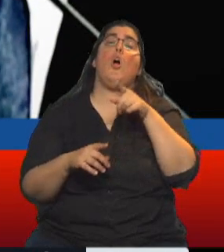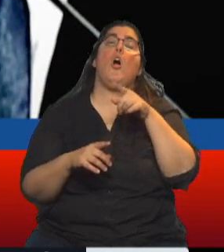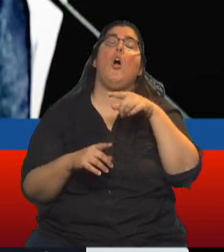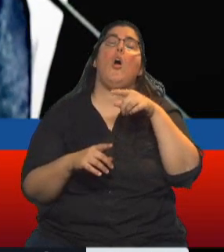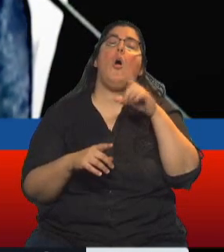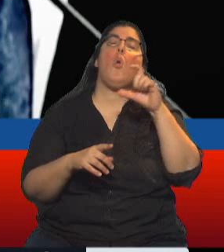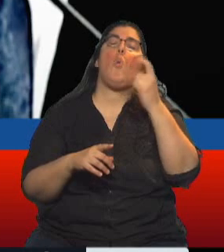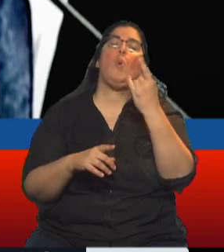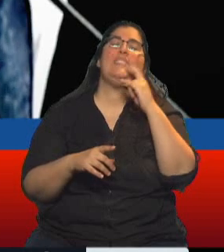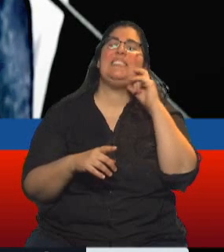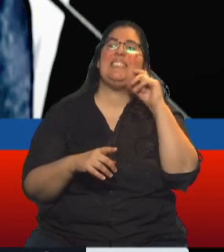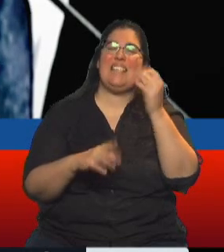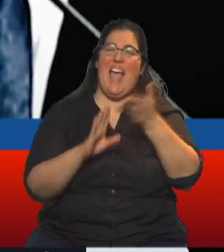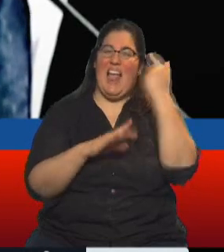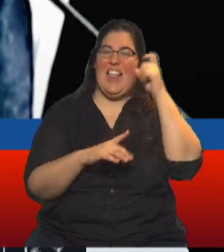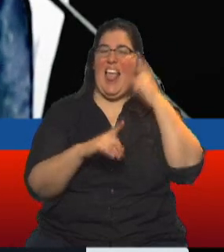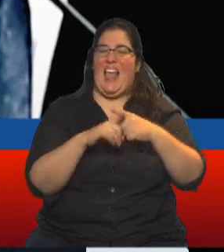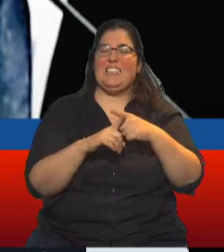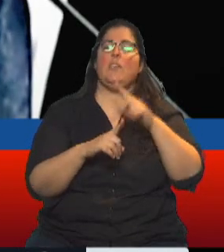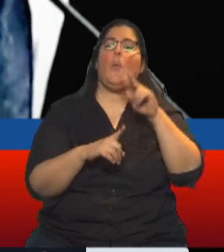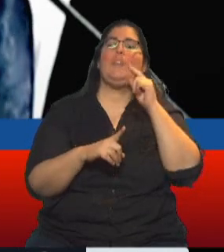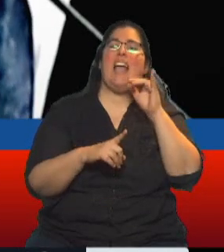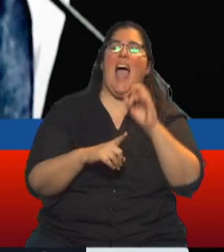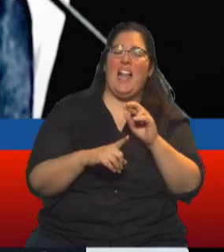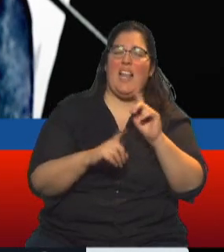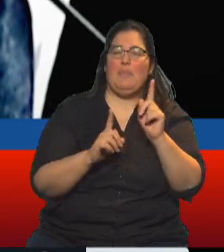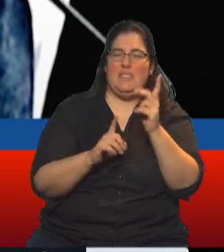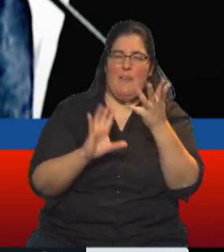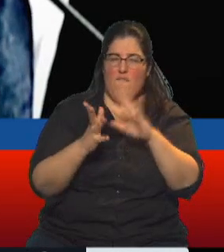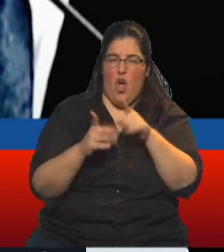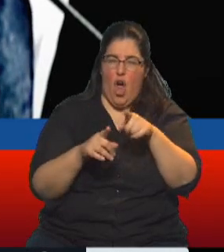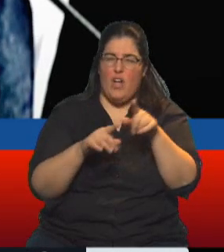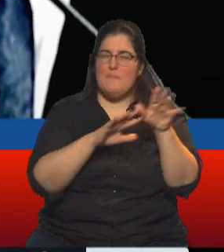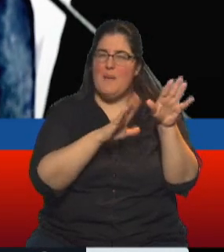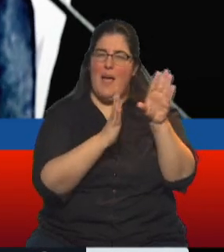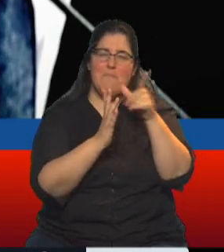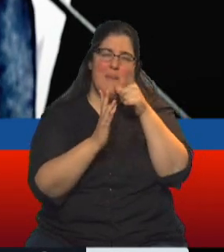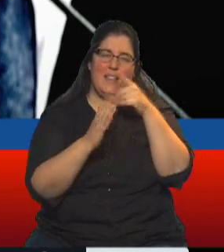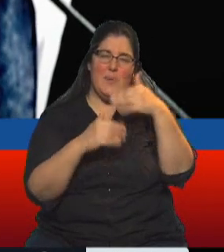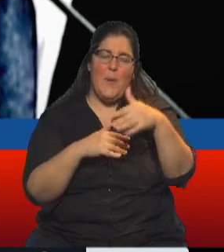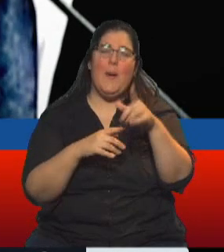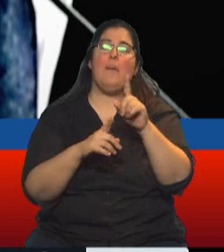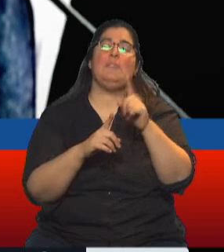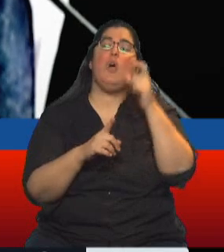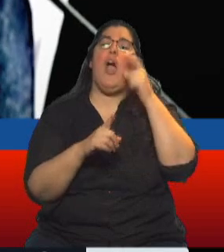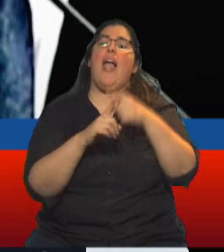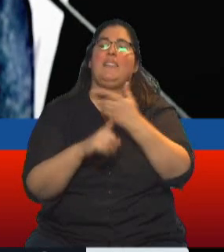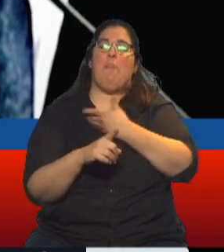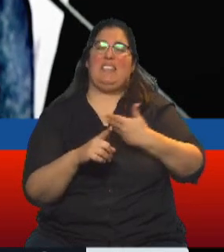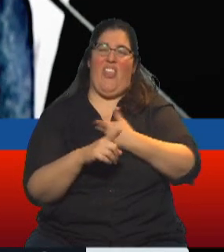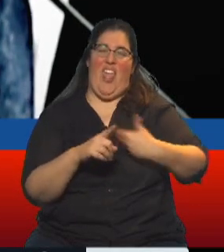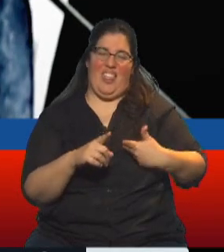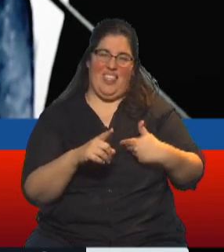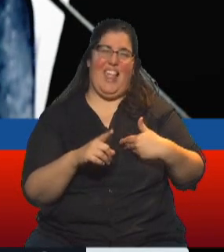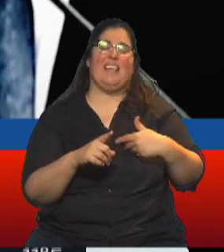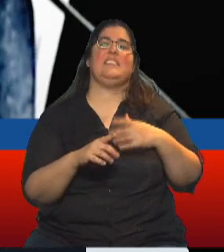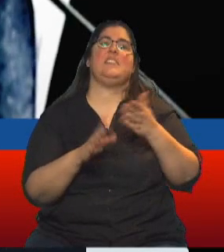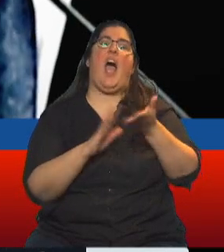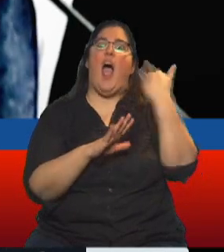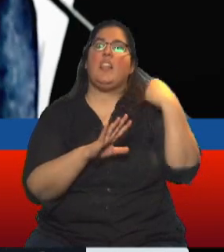Pablo Kuczynski y Martín Vizcarra, junto a Manuel Merino, los antecesores de Castillo en el Palacio de Gobierno, destituidos